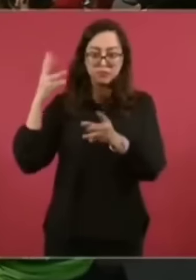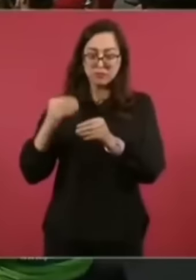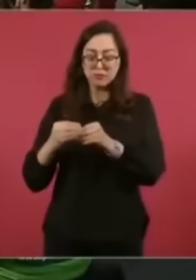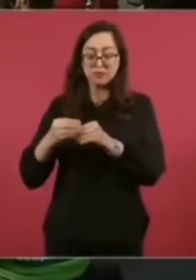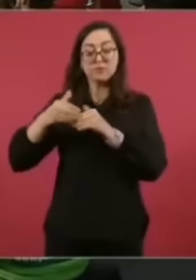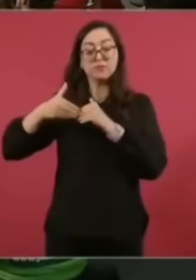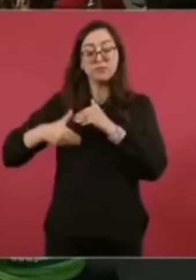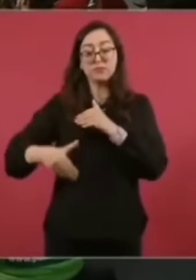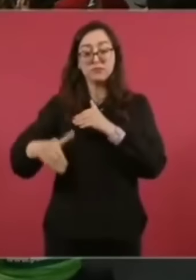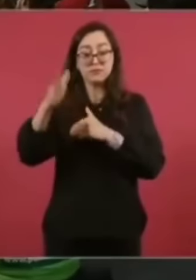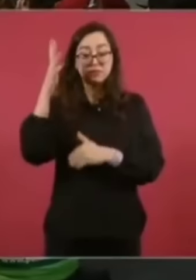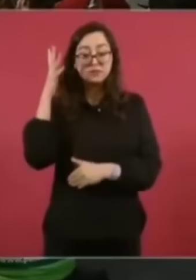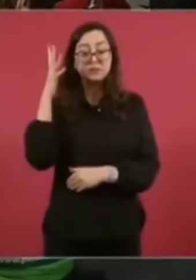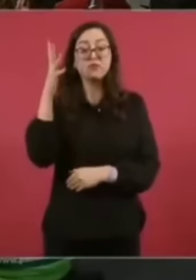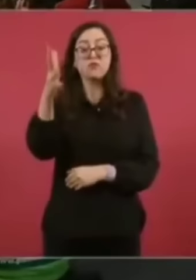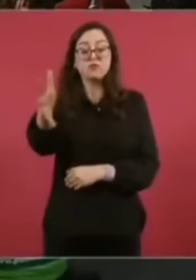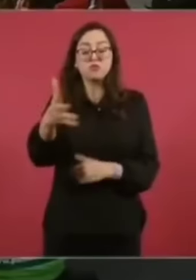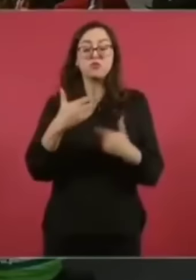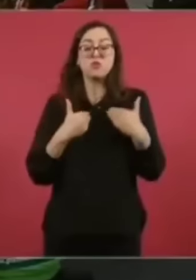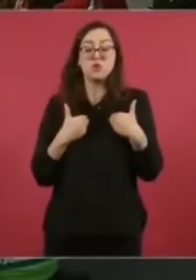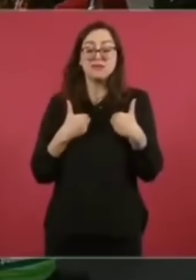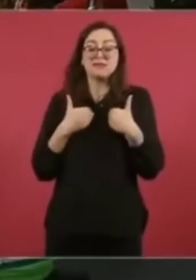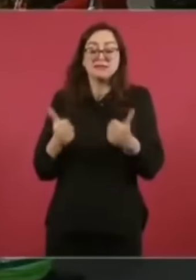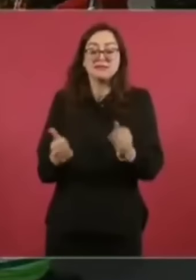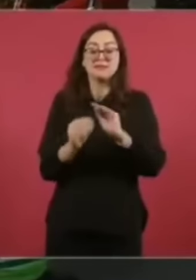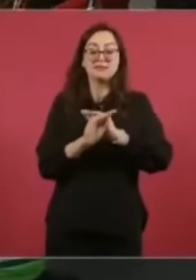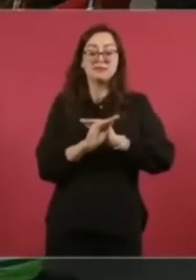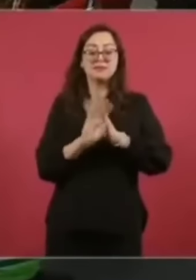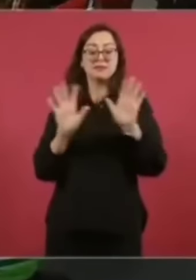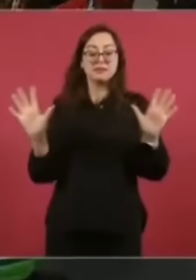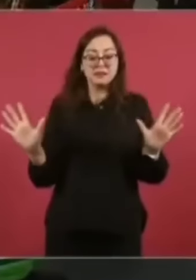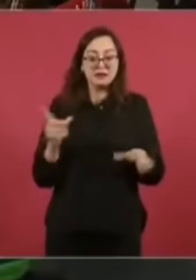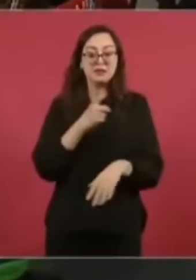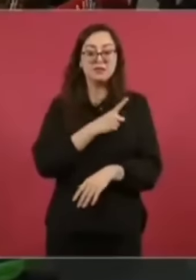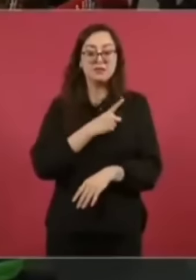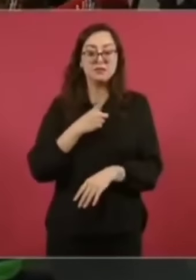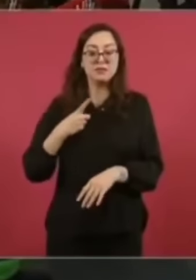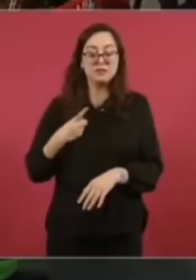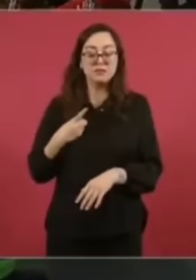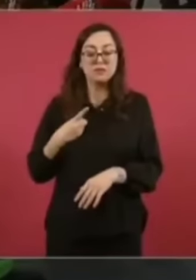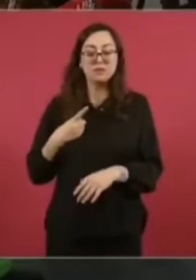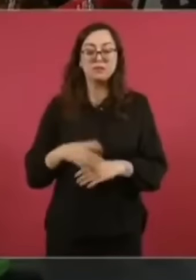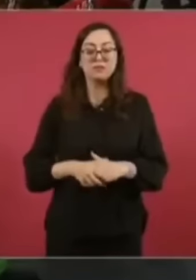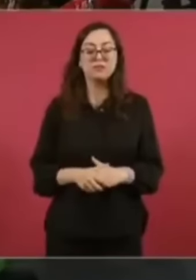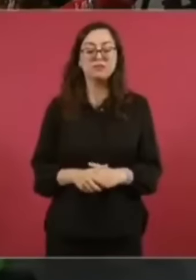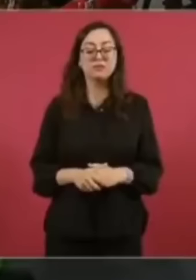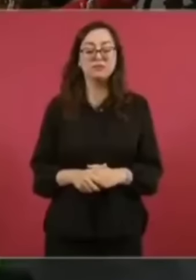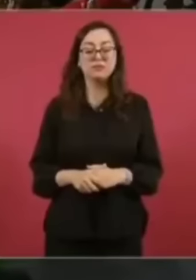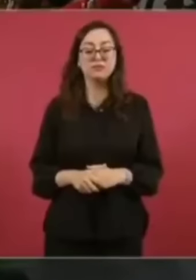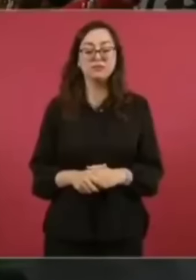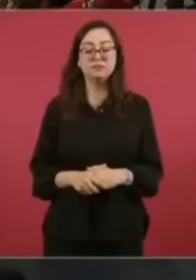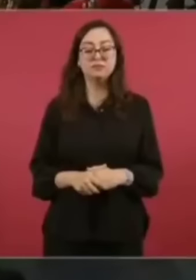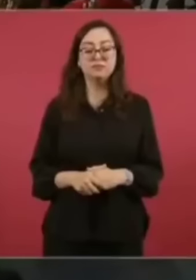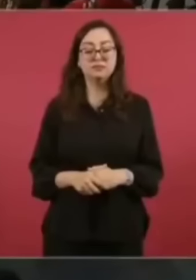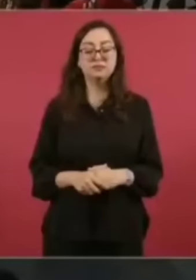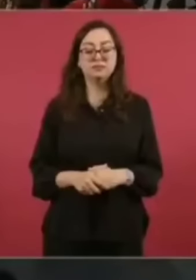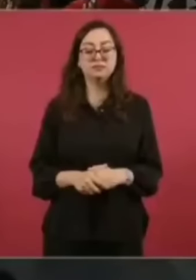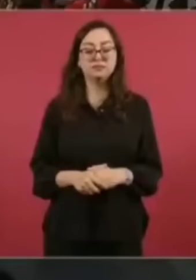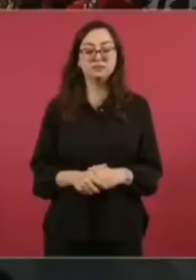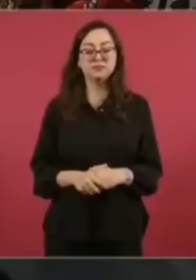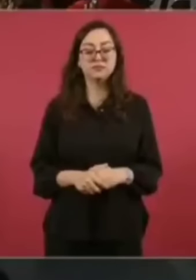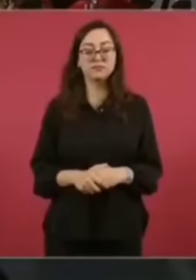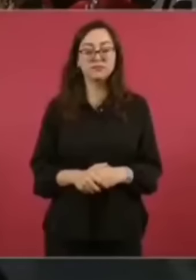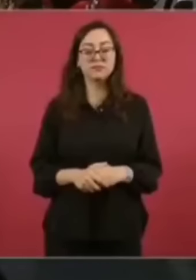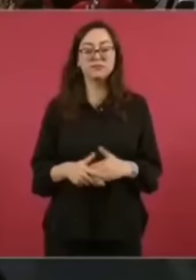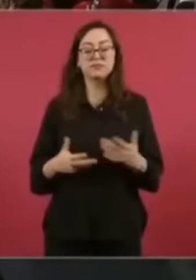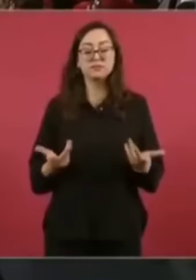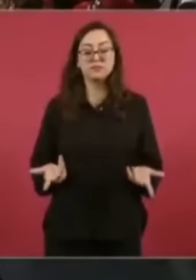no